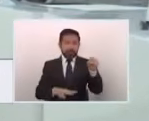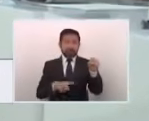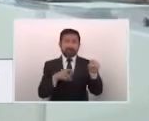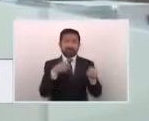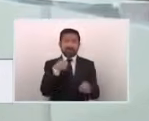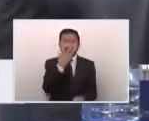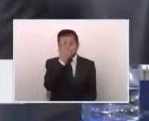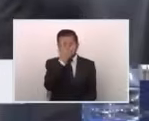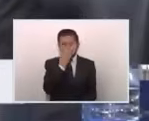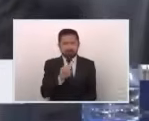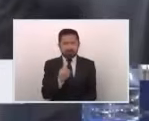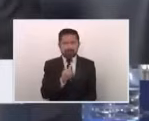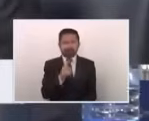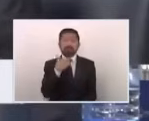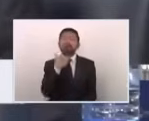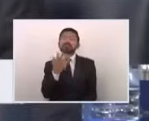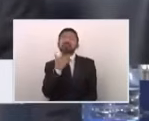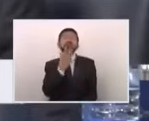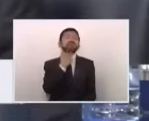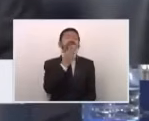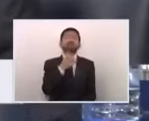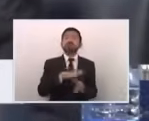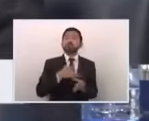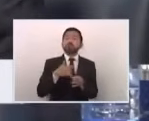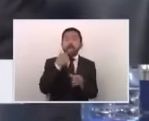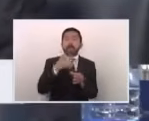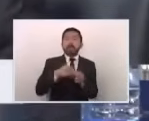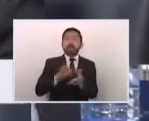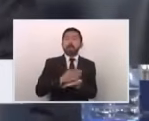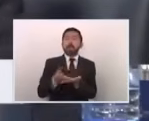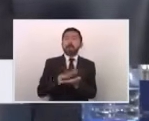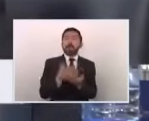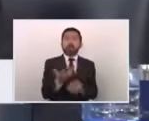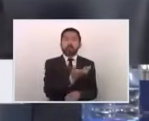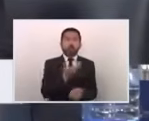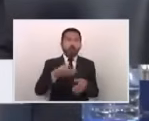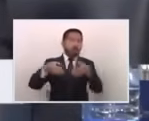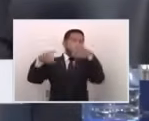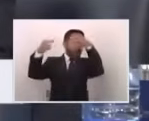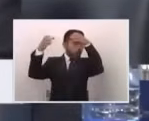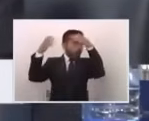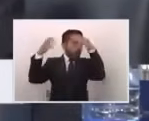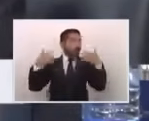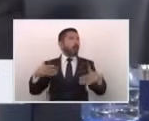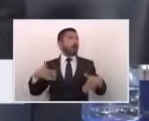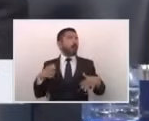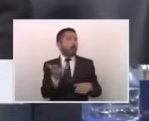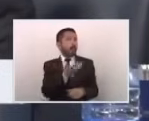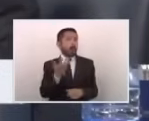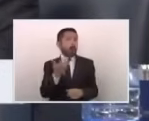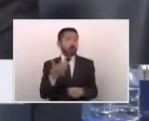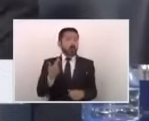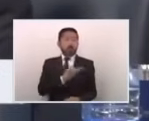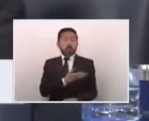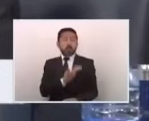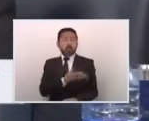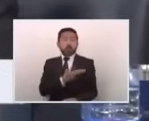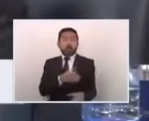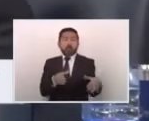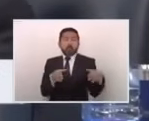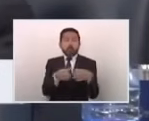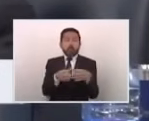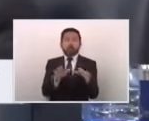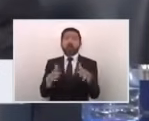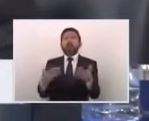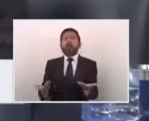vergüenza. Y era bien fácil, porque como todos eran gente muy preparada, pues, o sea, gente de verdad que, ¿cómo